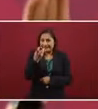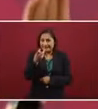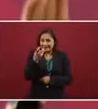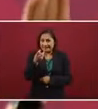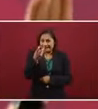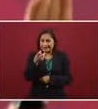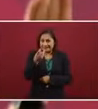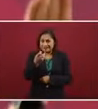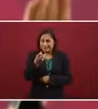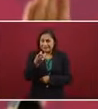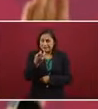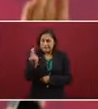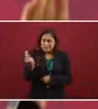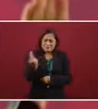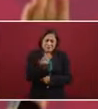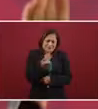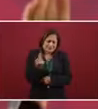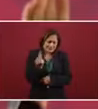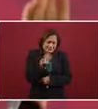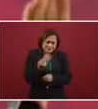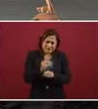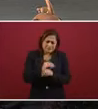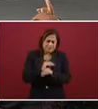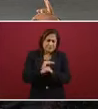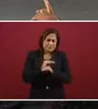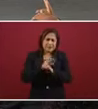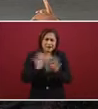elementales. Es como